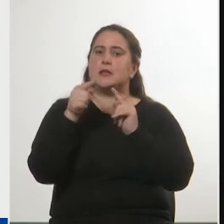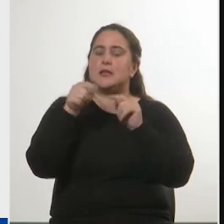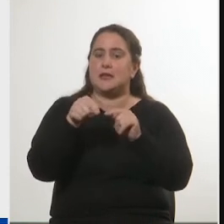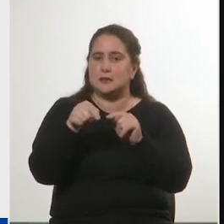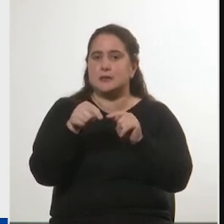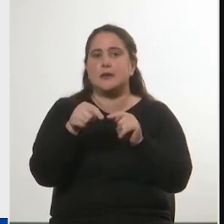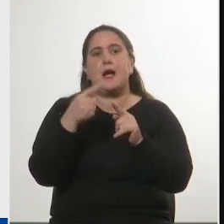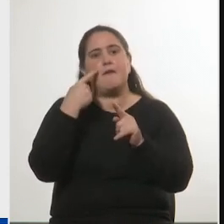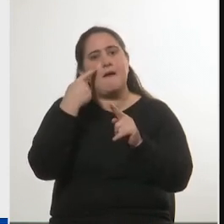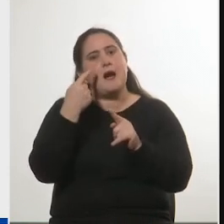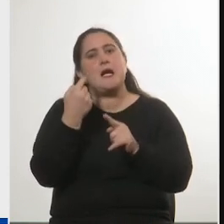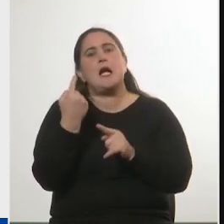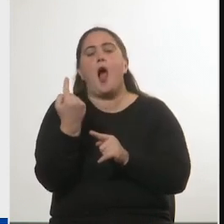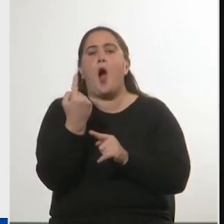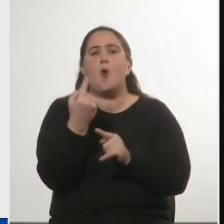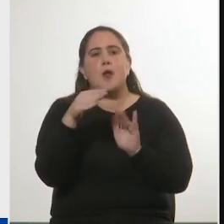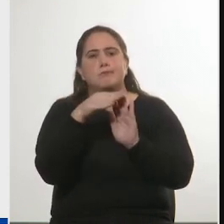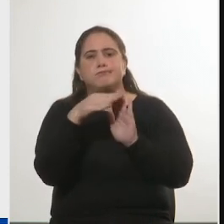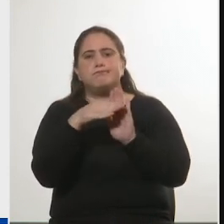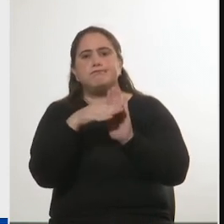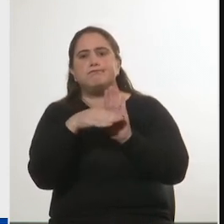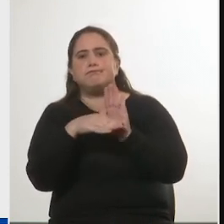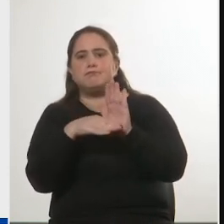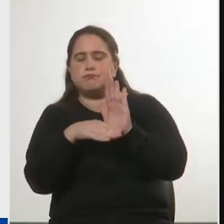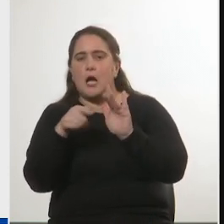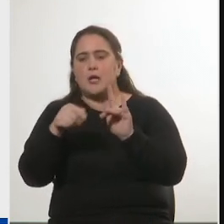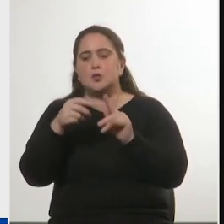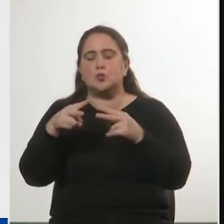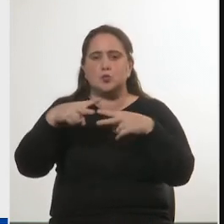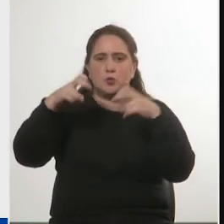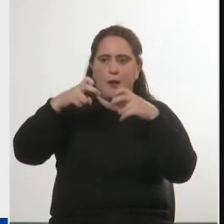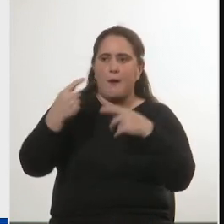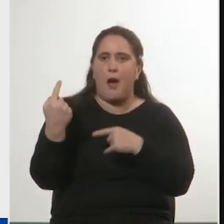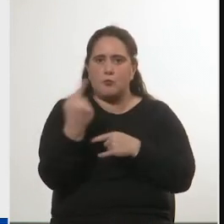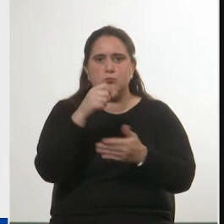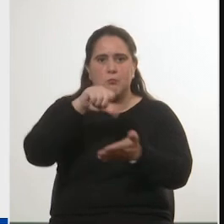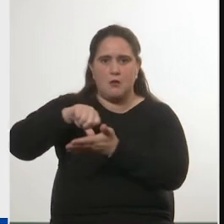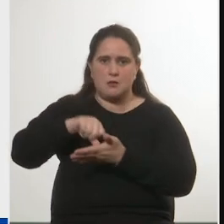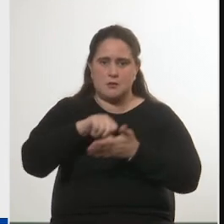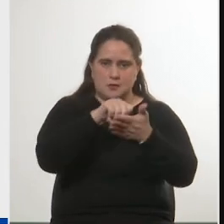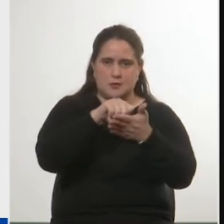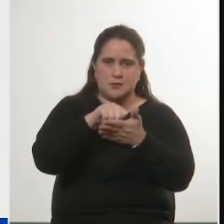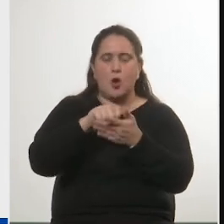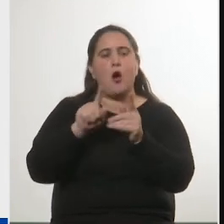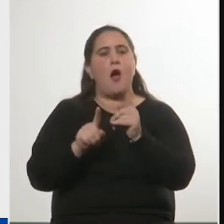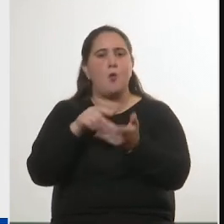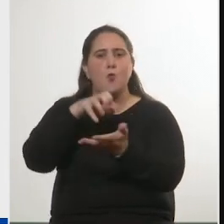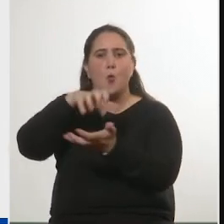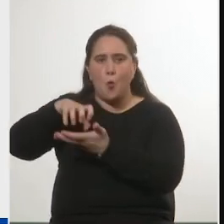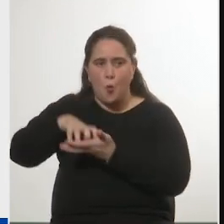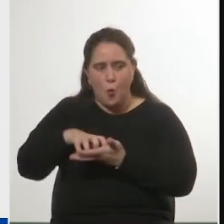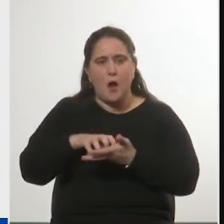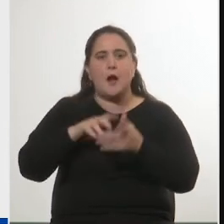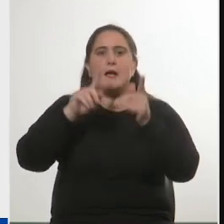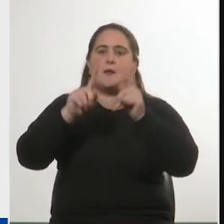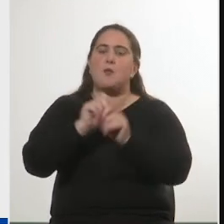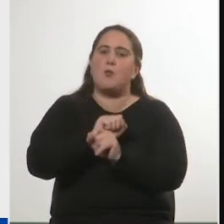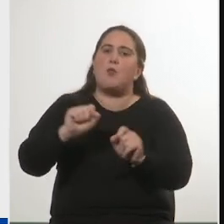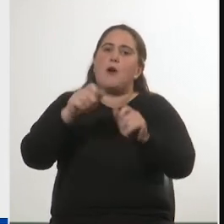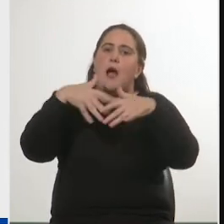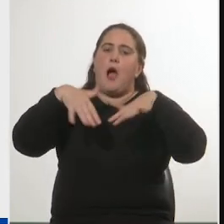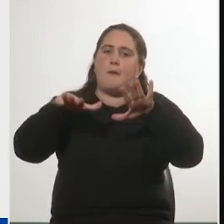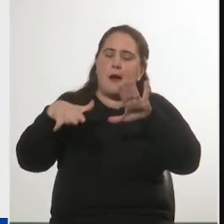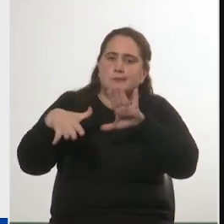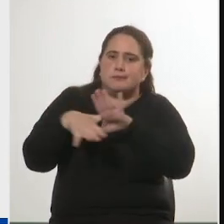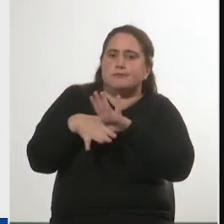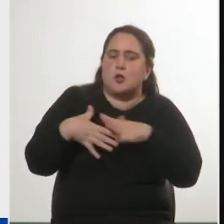y de la interpretación de los parámetros utilizados en relación a cada país, a cada escenario y la posible correlación